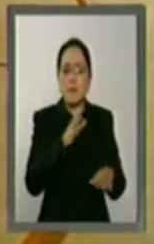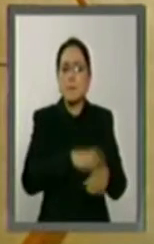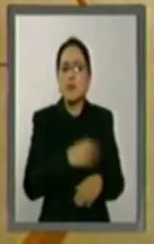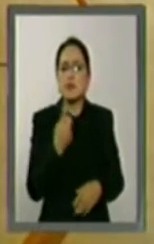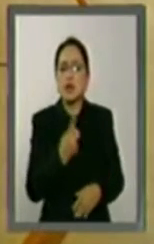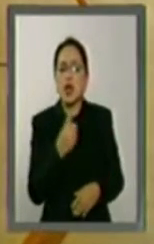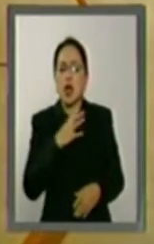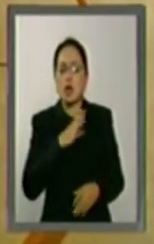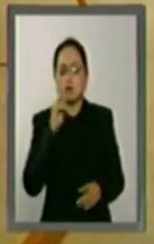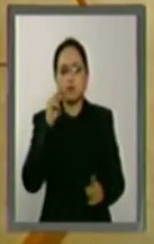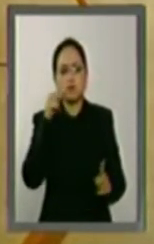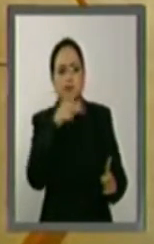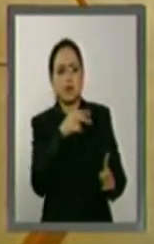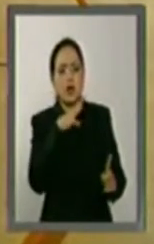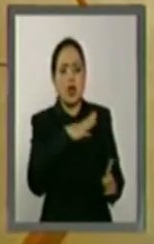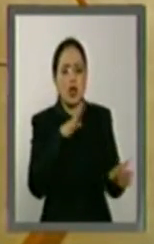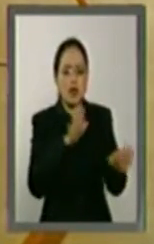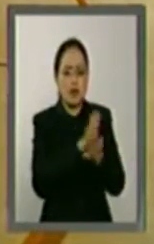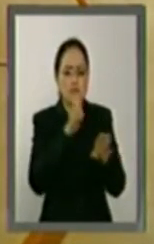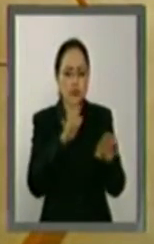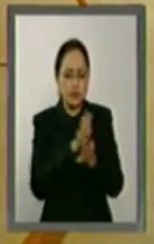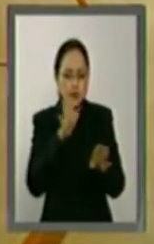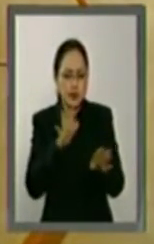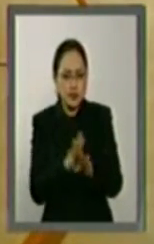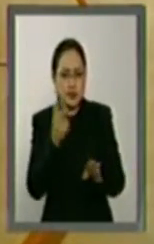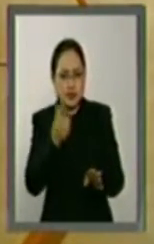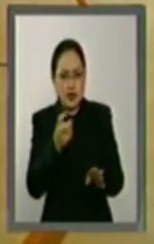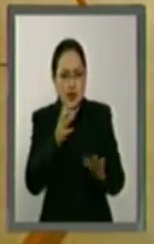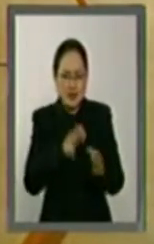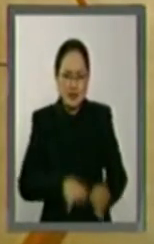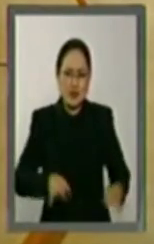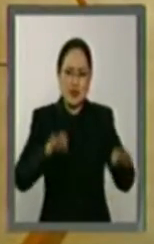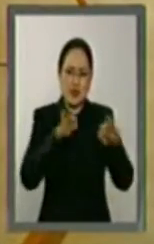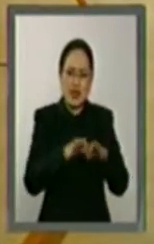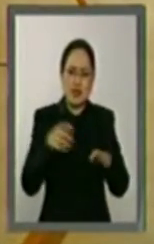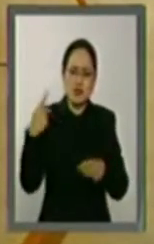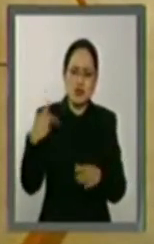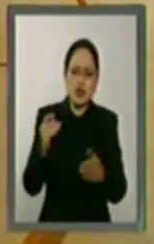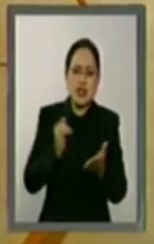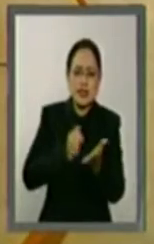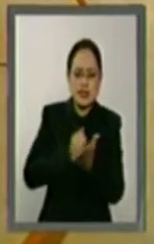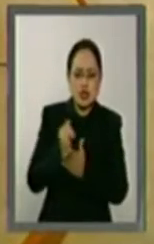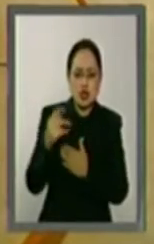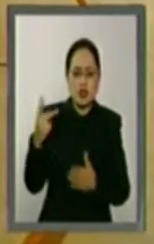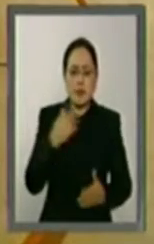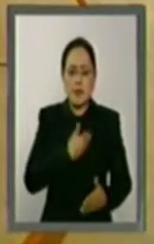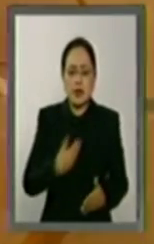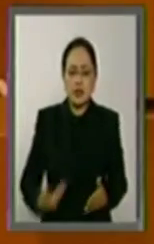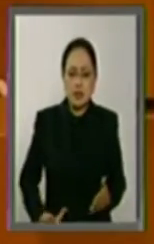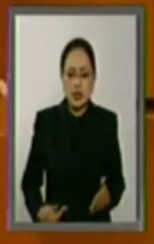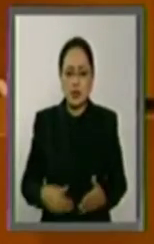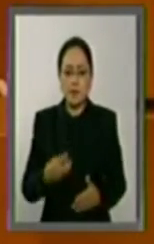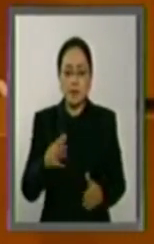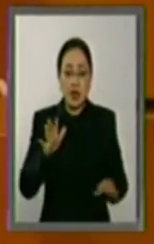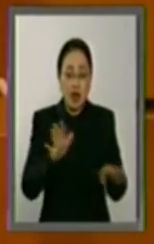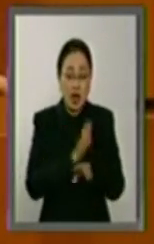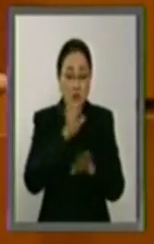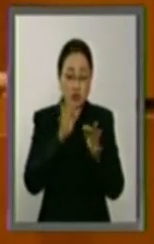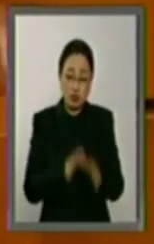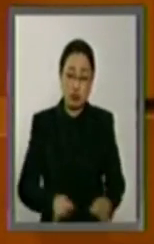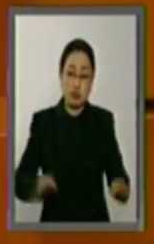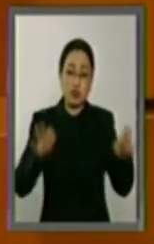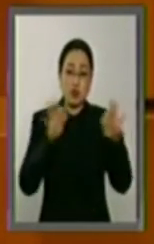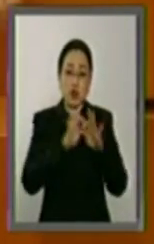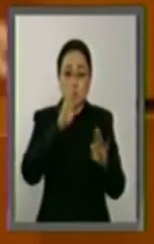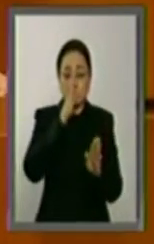se vislumbran cambios relevantes por las decisiones que toma. Cambios relevantes en